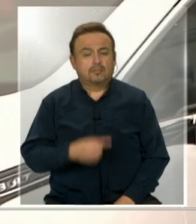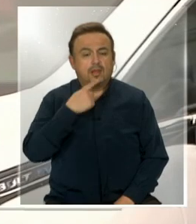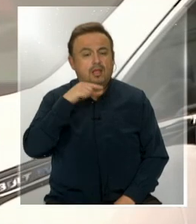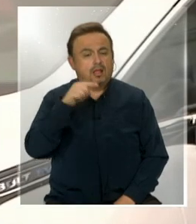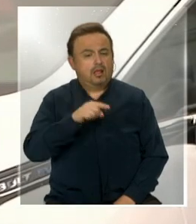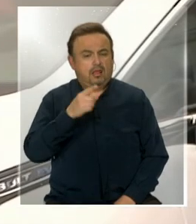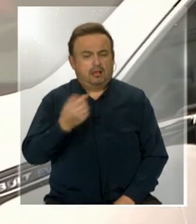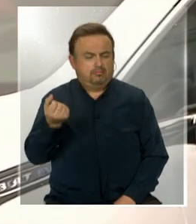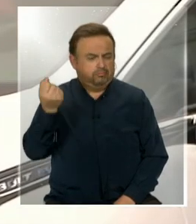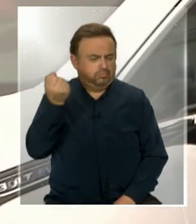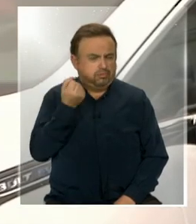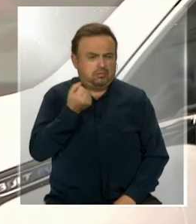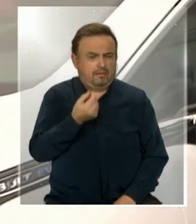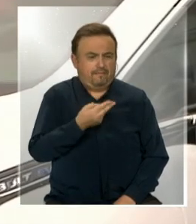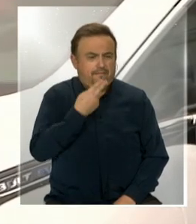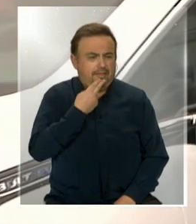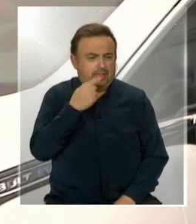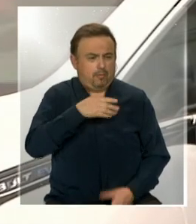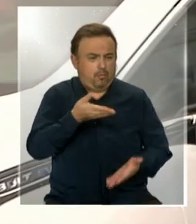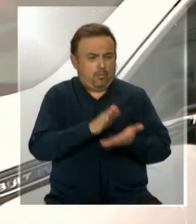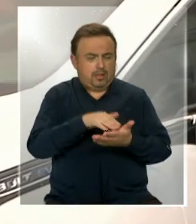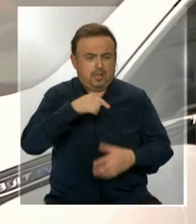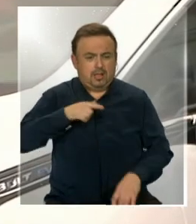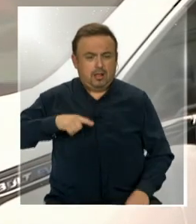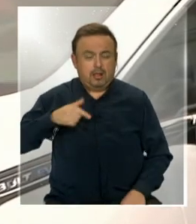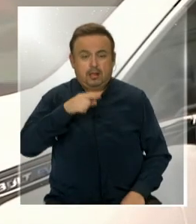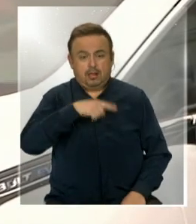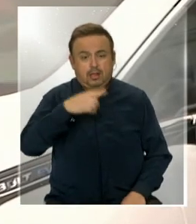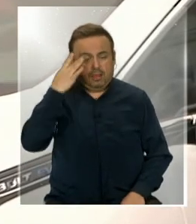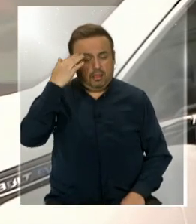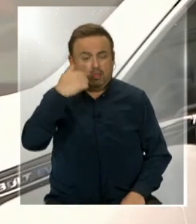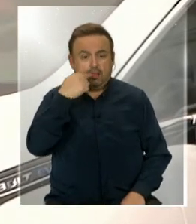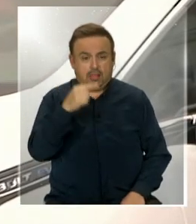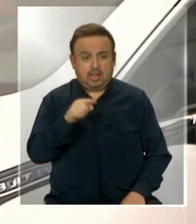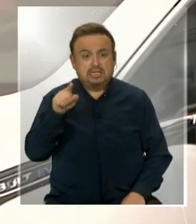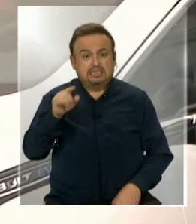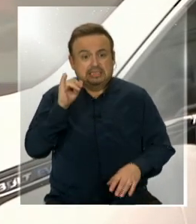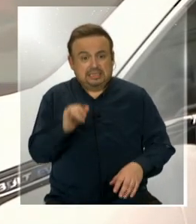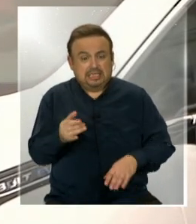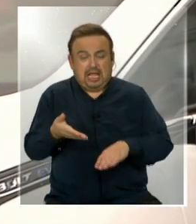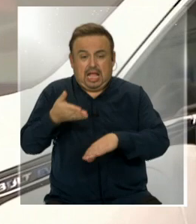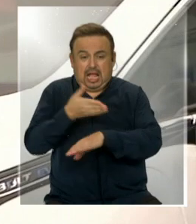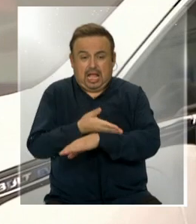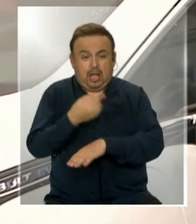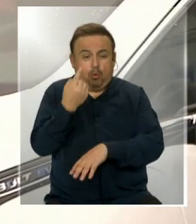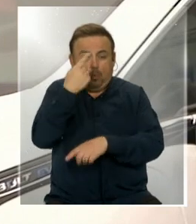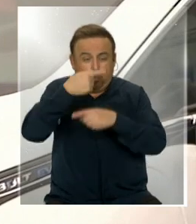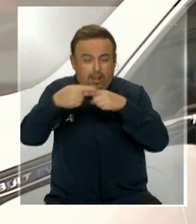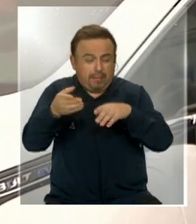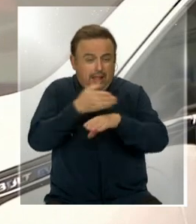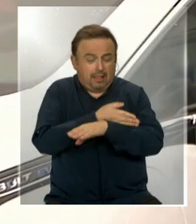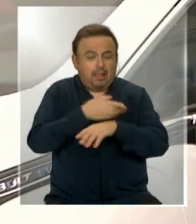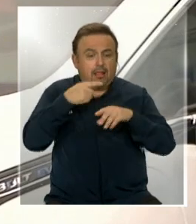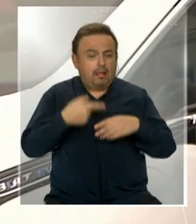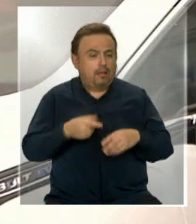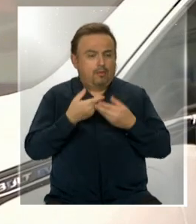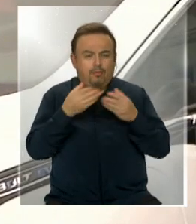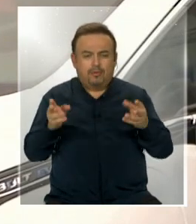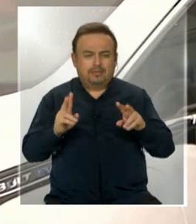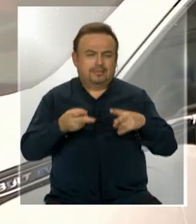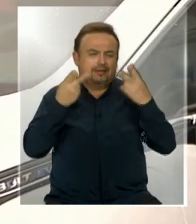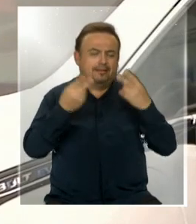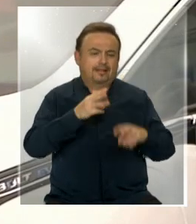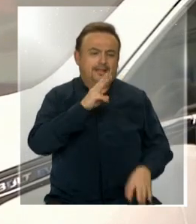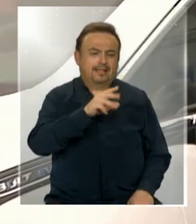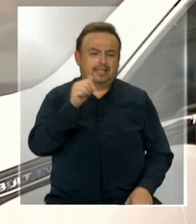Fue una traición de vida o muerte para los estadounidenses. Los expertos dicen que si él hubiera actuado solo una semana antes, se habrían salvado